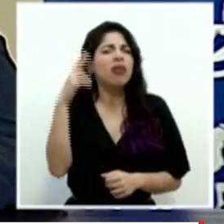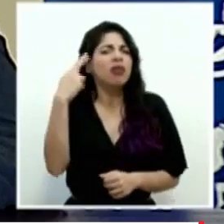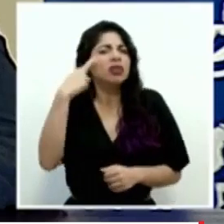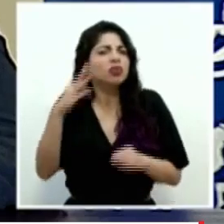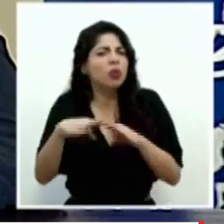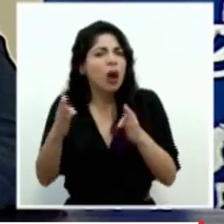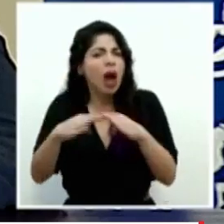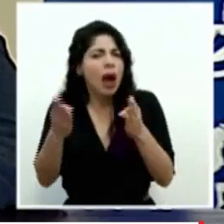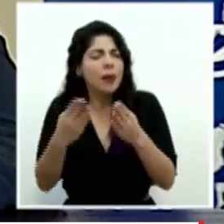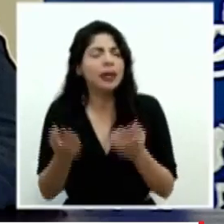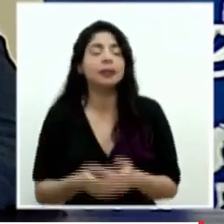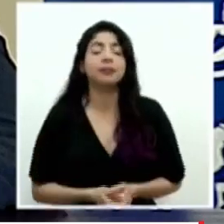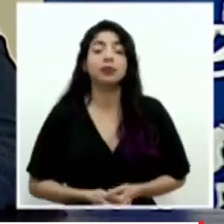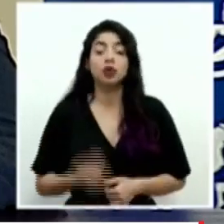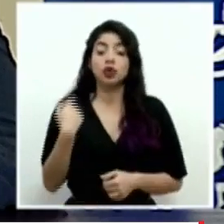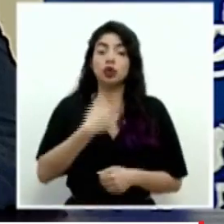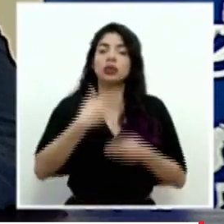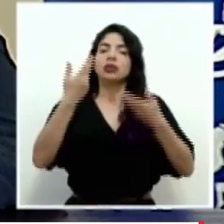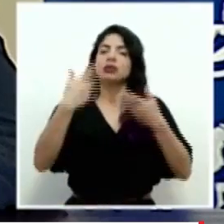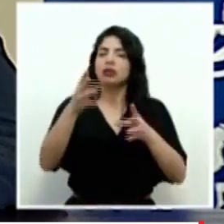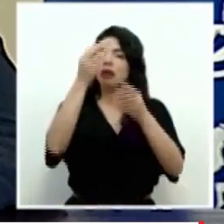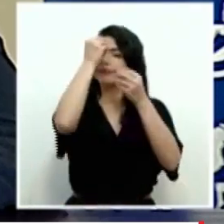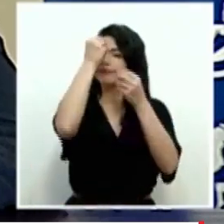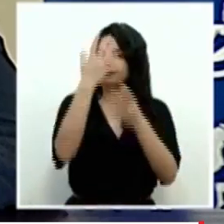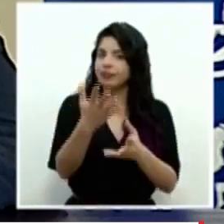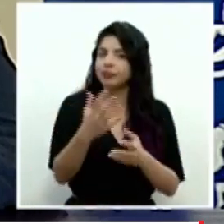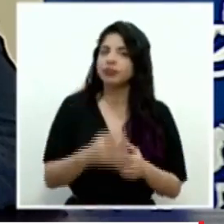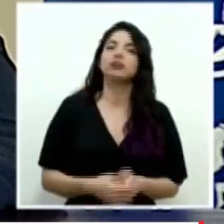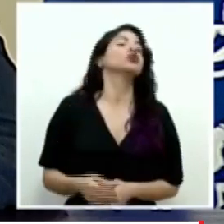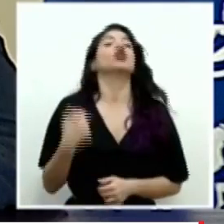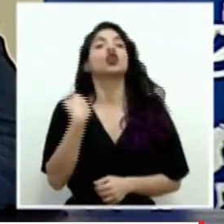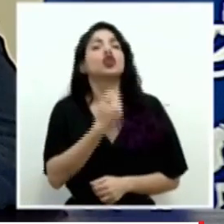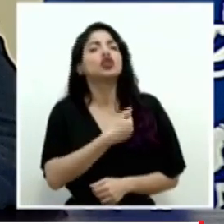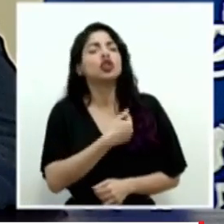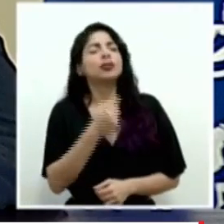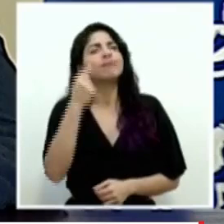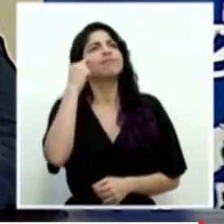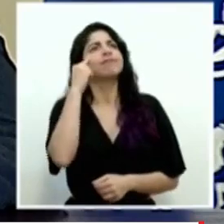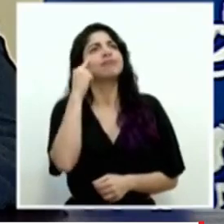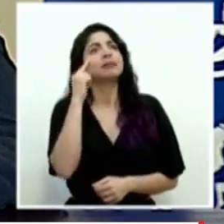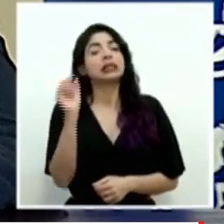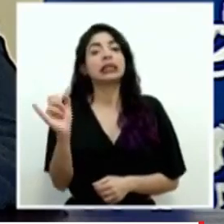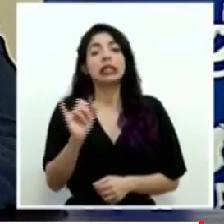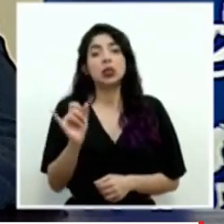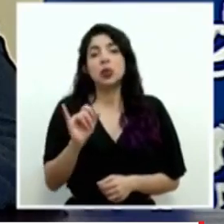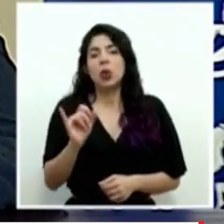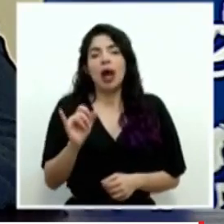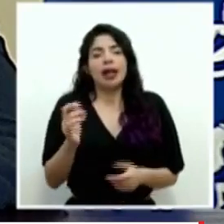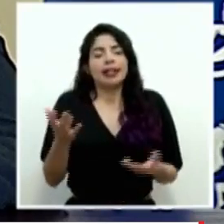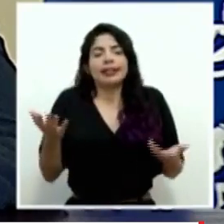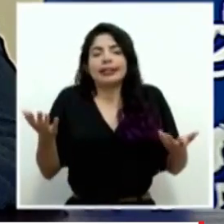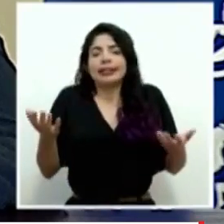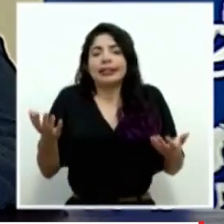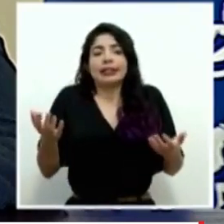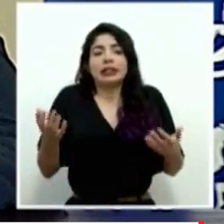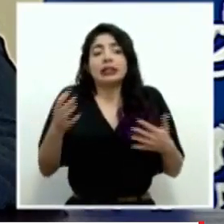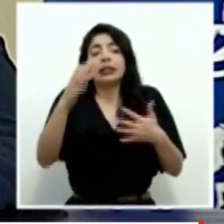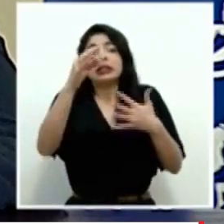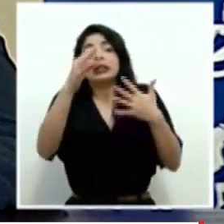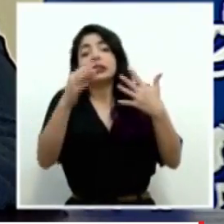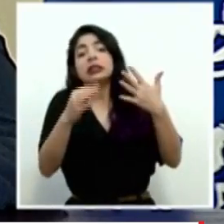apertura, lo que hemos venido indicando, nosotros consideramos que igual dentro de todos los